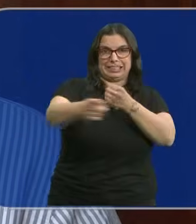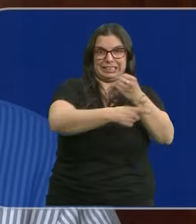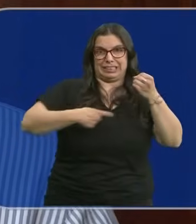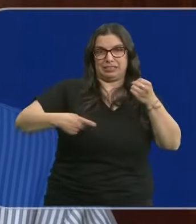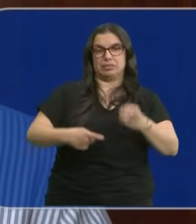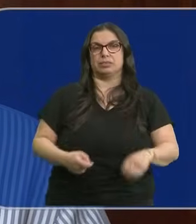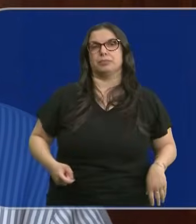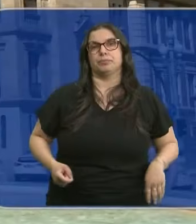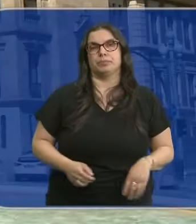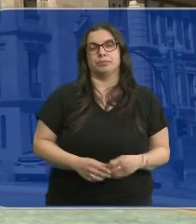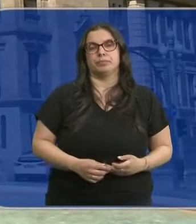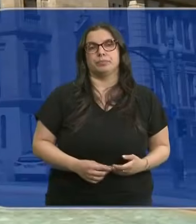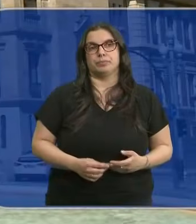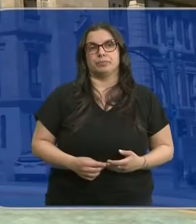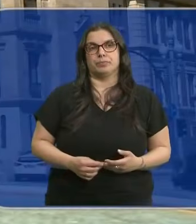cosecha.